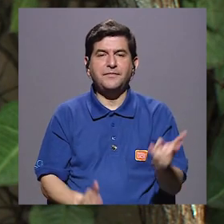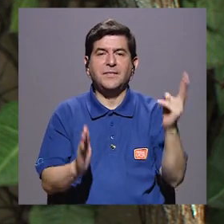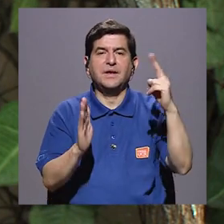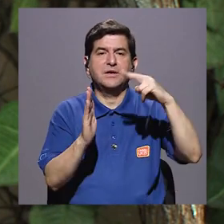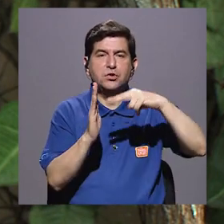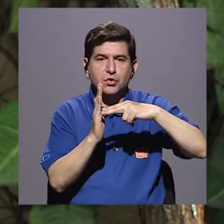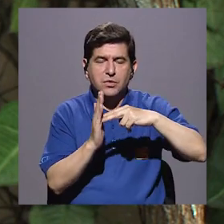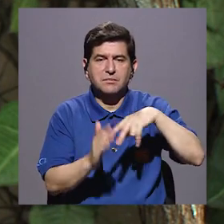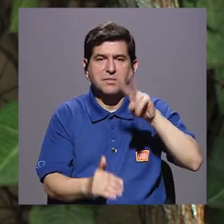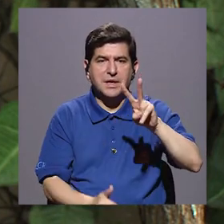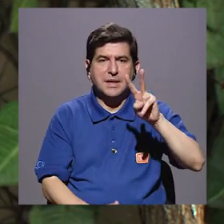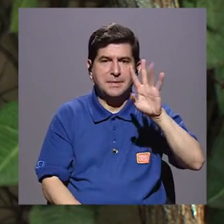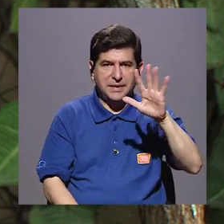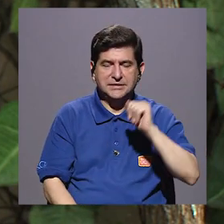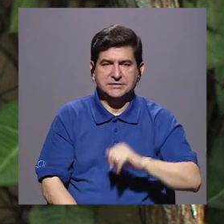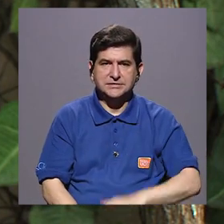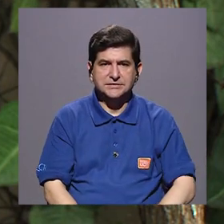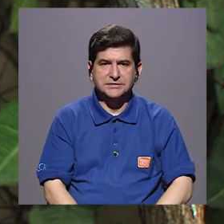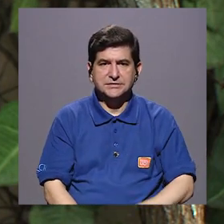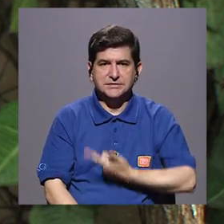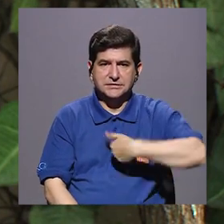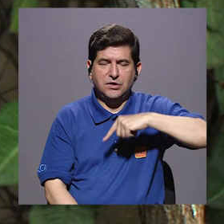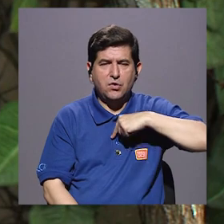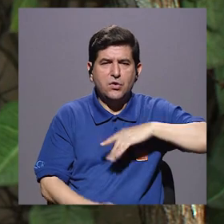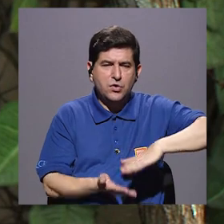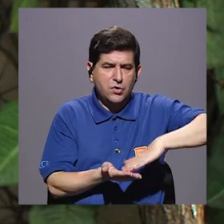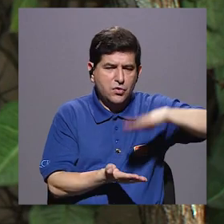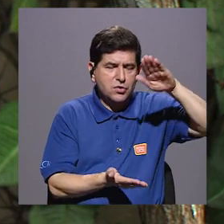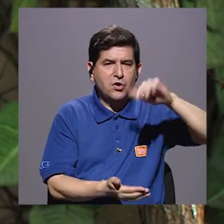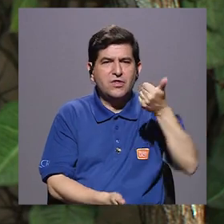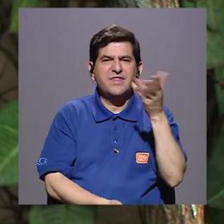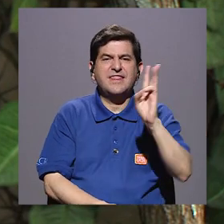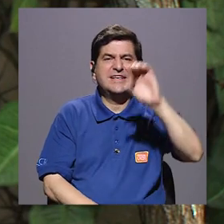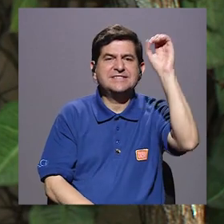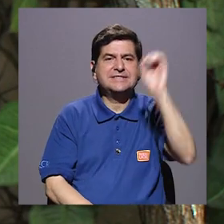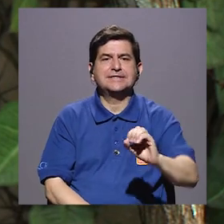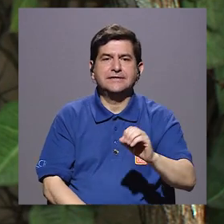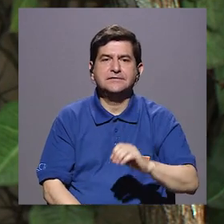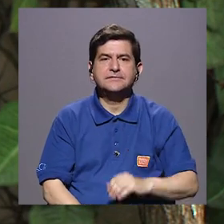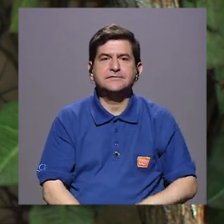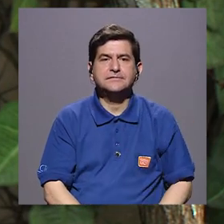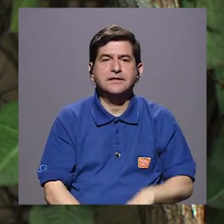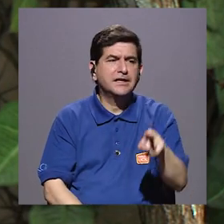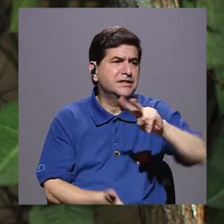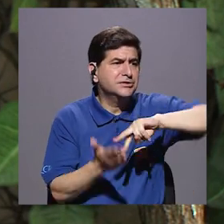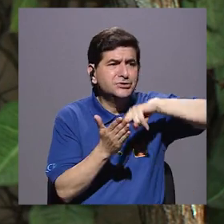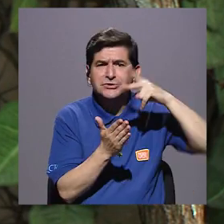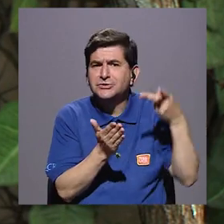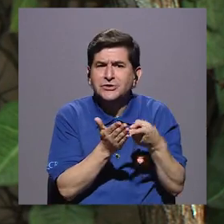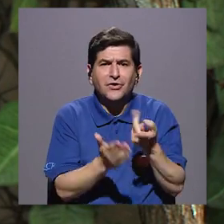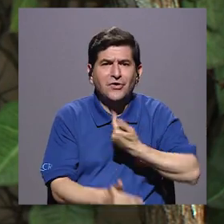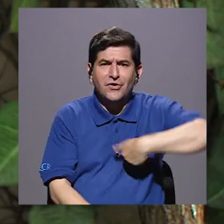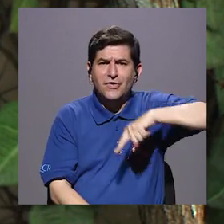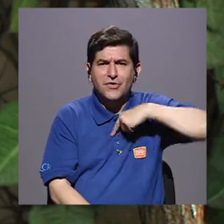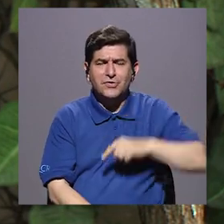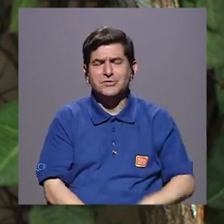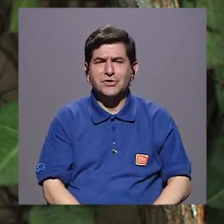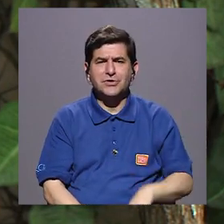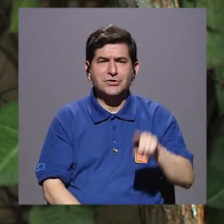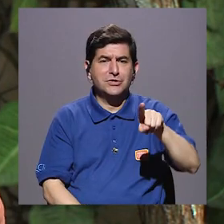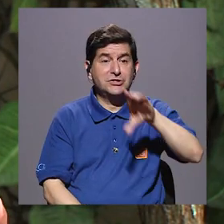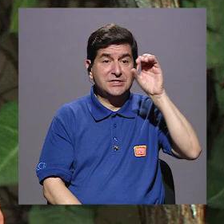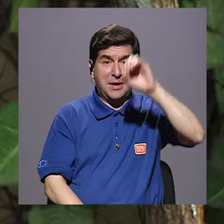el 2025 vamos a aumentar más o menos a un 16%. Eso significa que vamos a subir